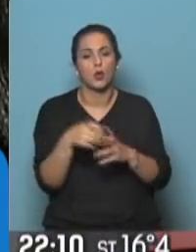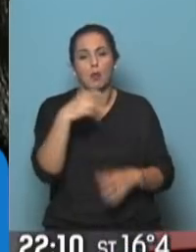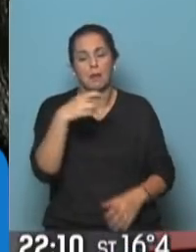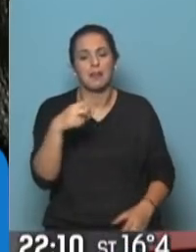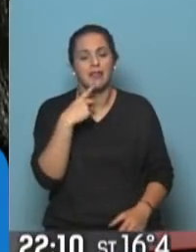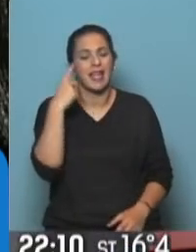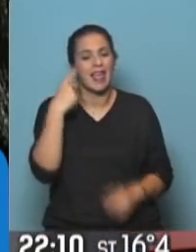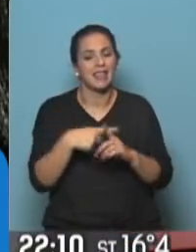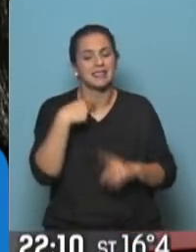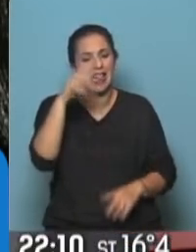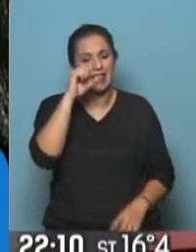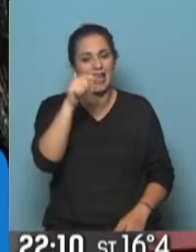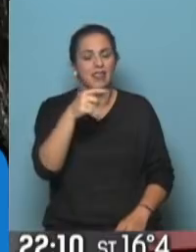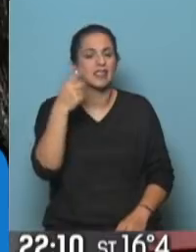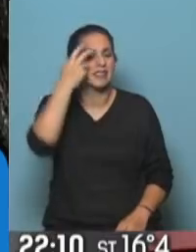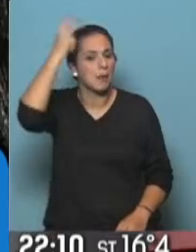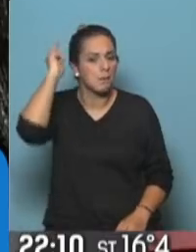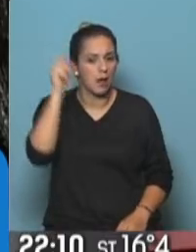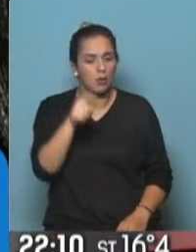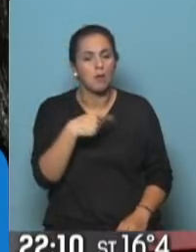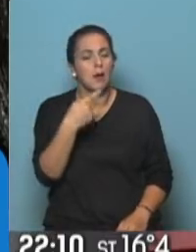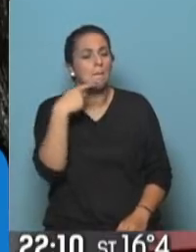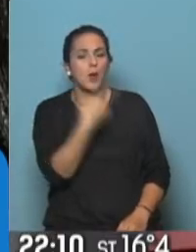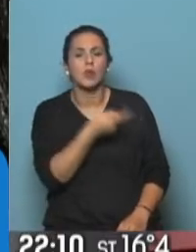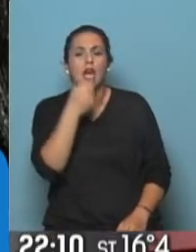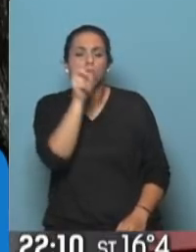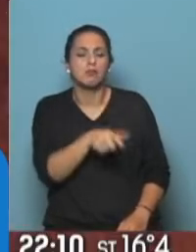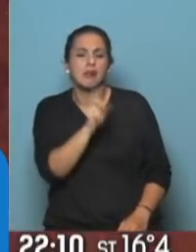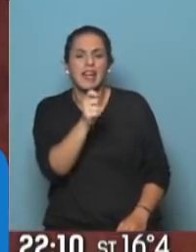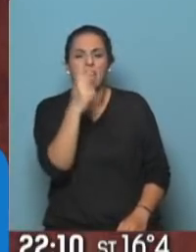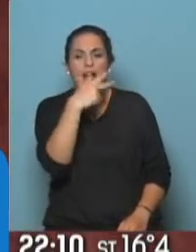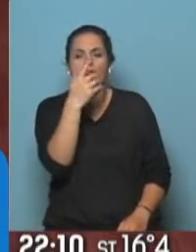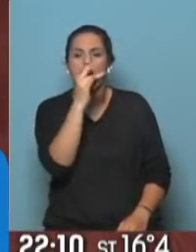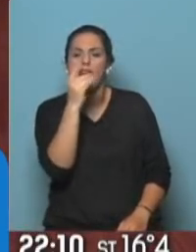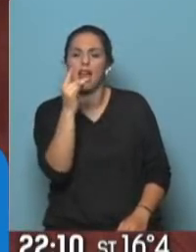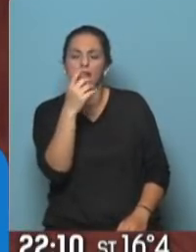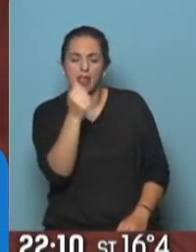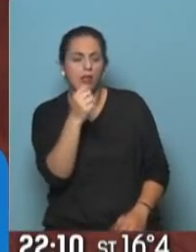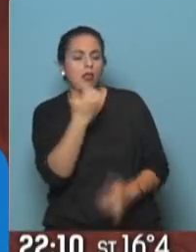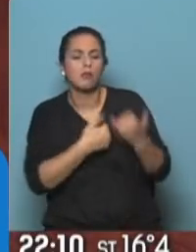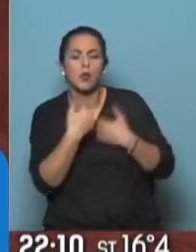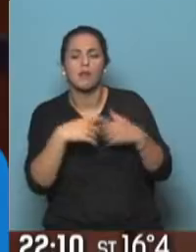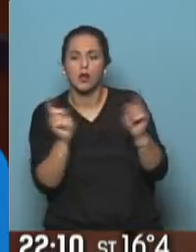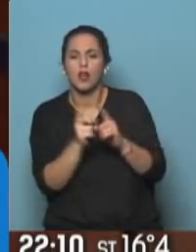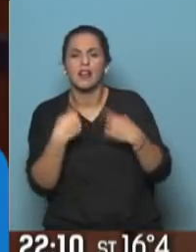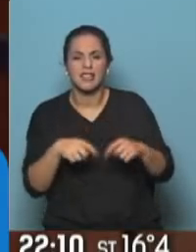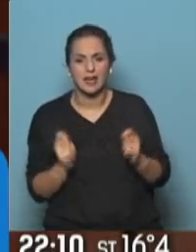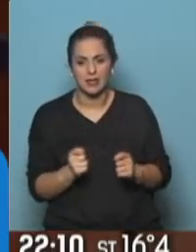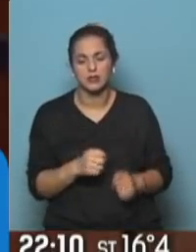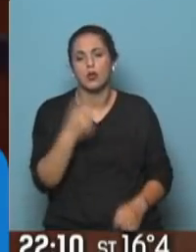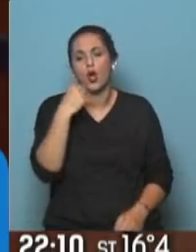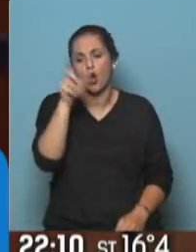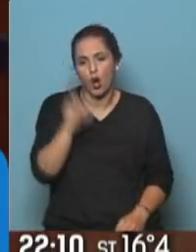Decíamos, exalcalde de San Pablo. Y te quiero preguntar que nos cuentes brevemente quién es Fernando Haddad. Haddad é um tipo que tem